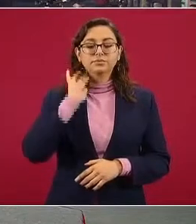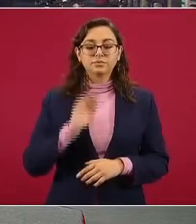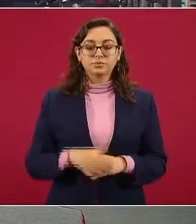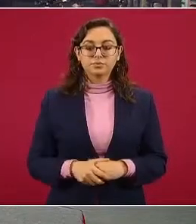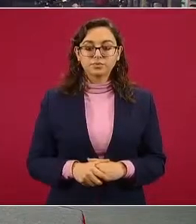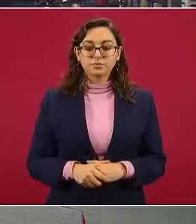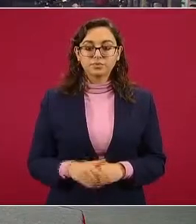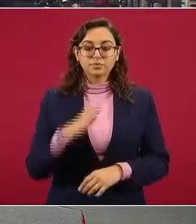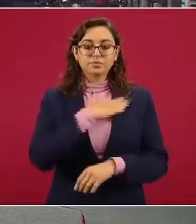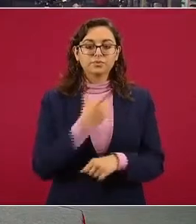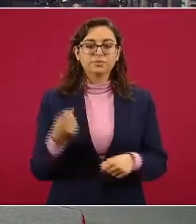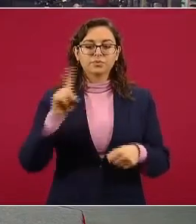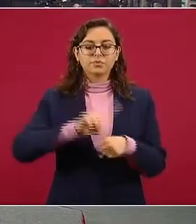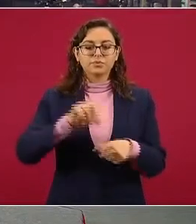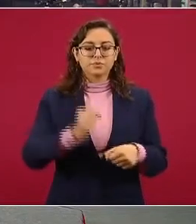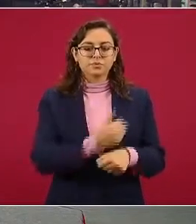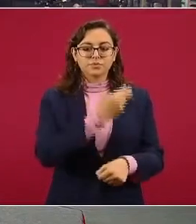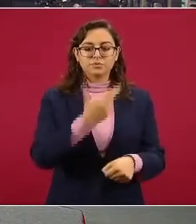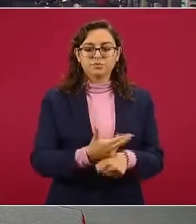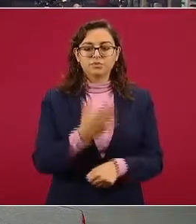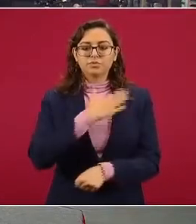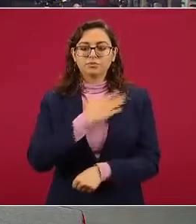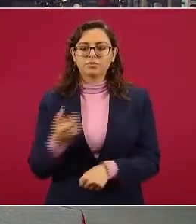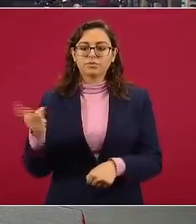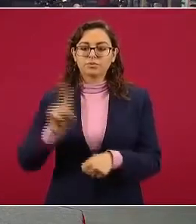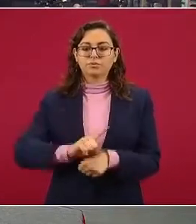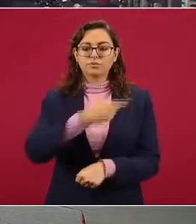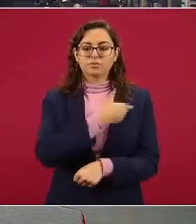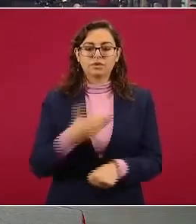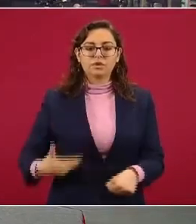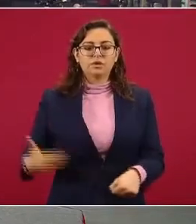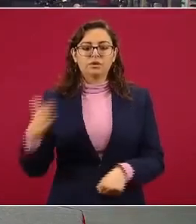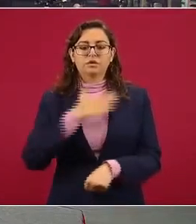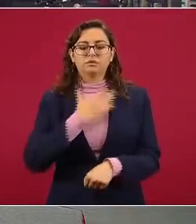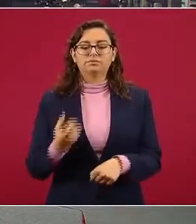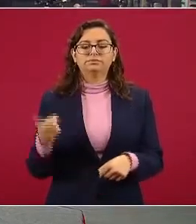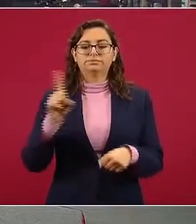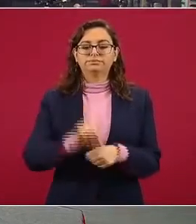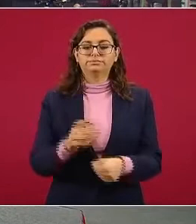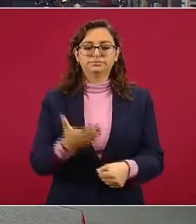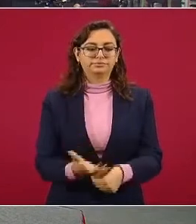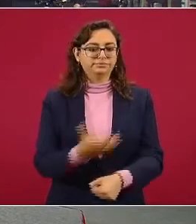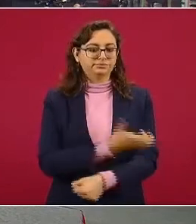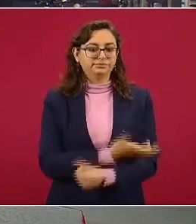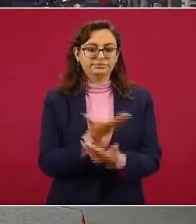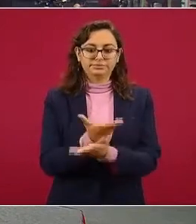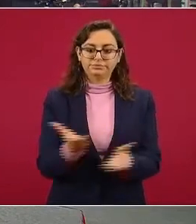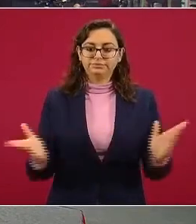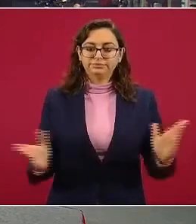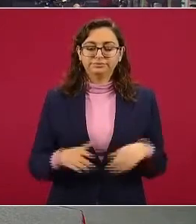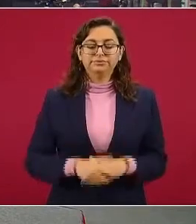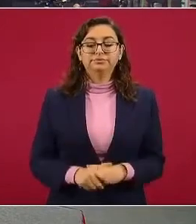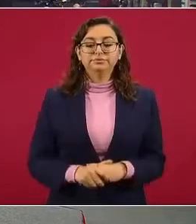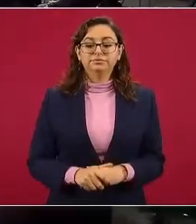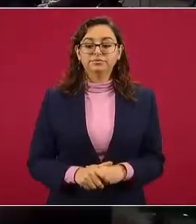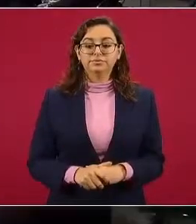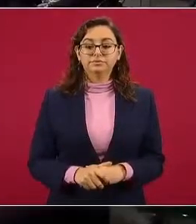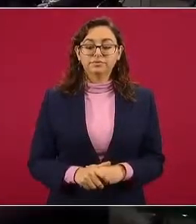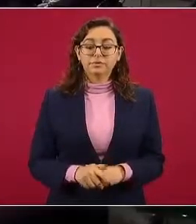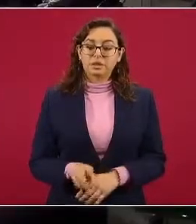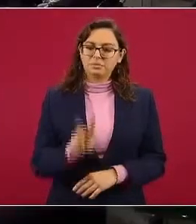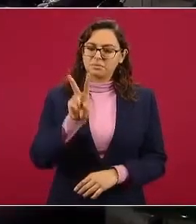Buenos días, secretario. Buenos días, presidente. Buenos días, compañeros. En este asunto tenemos aquí varias